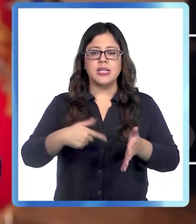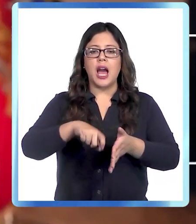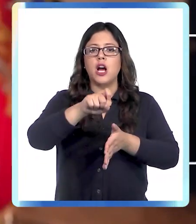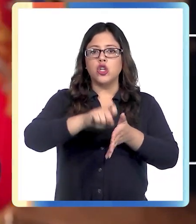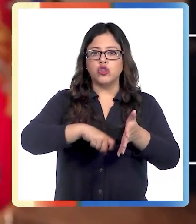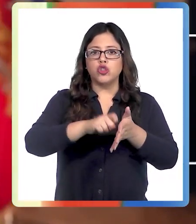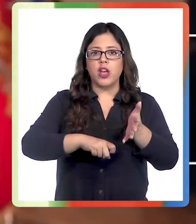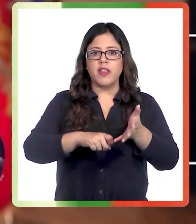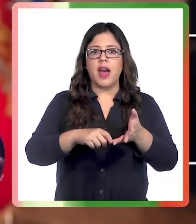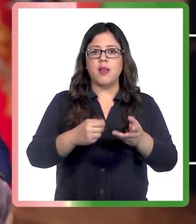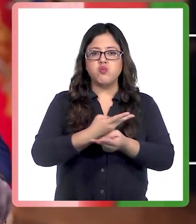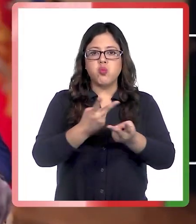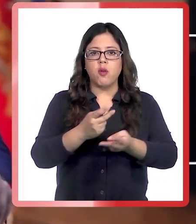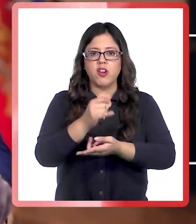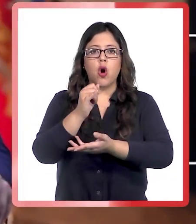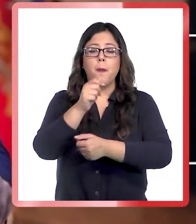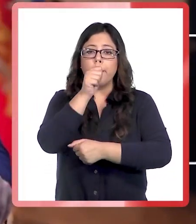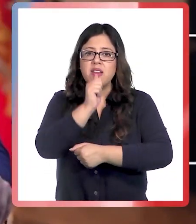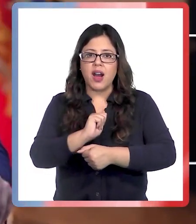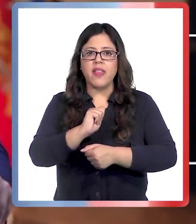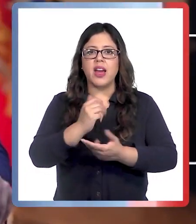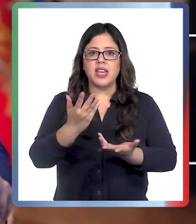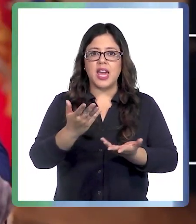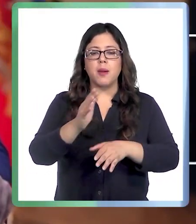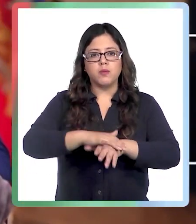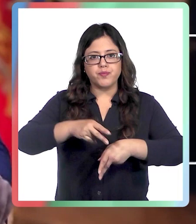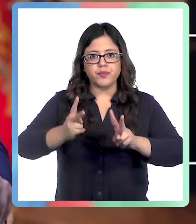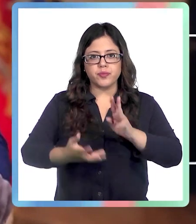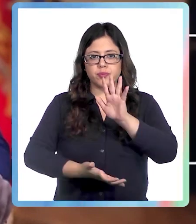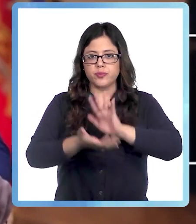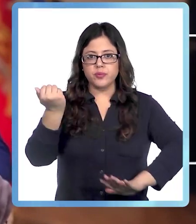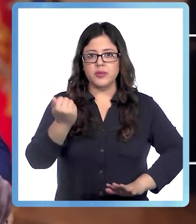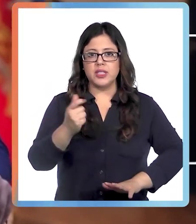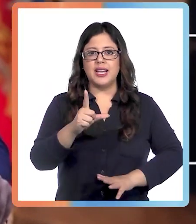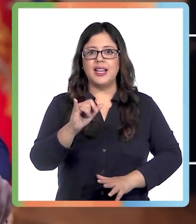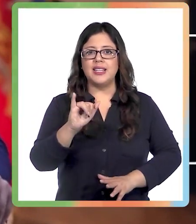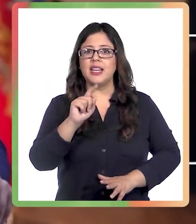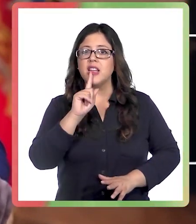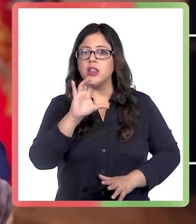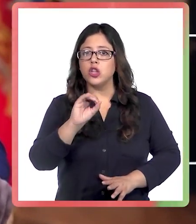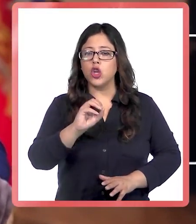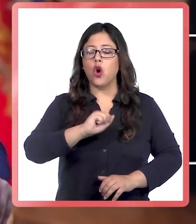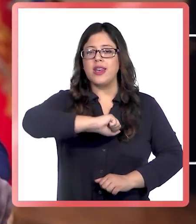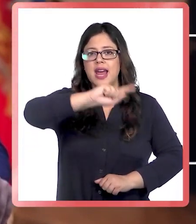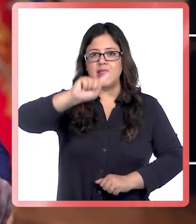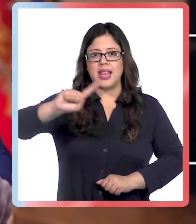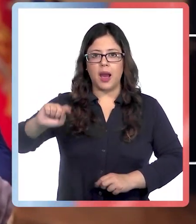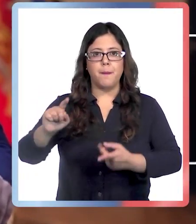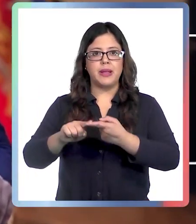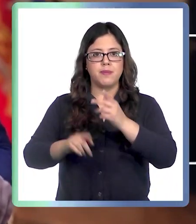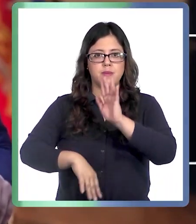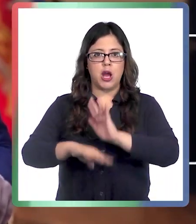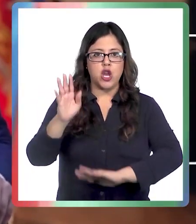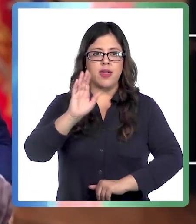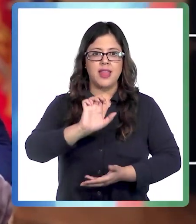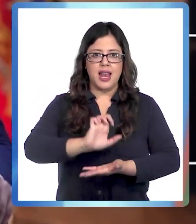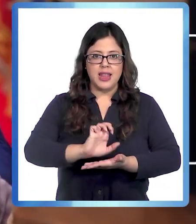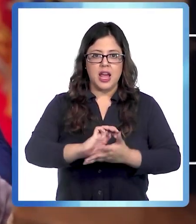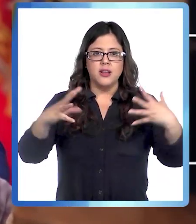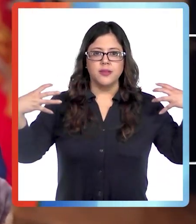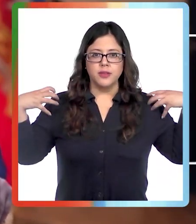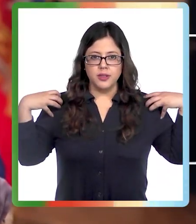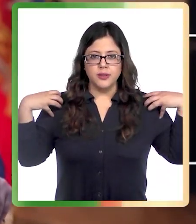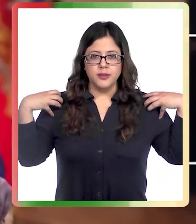una asociación público-privada que hará posible el desarrollo del litio en el Salar de Atacama con una participación mayoritaria del